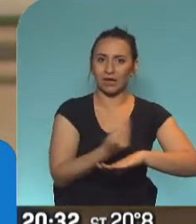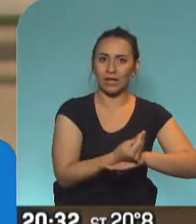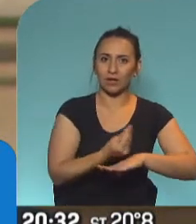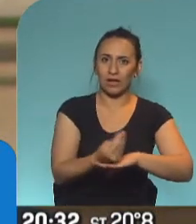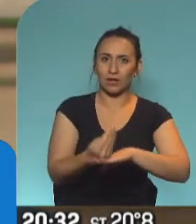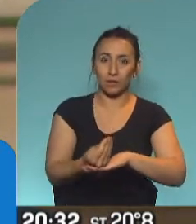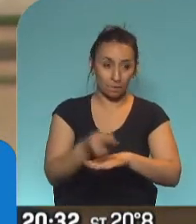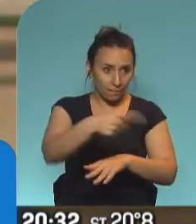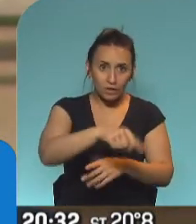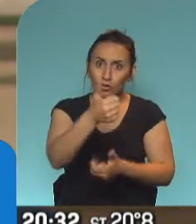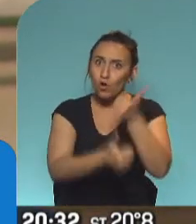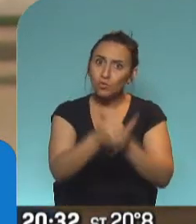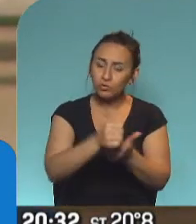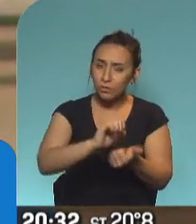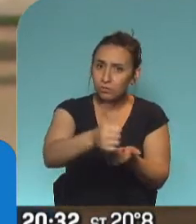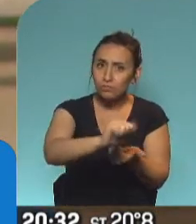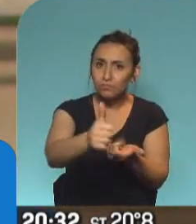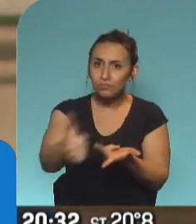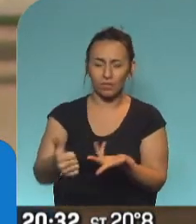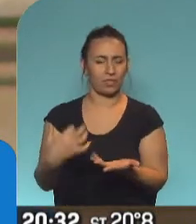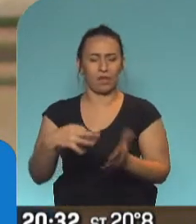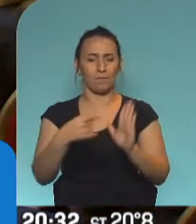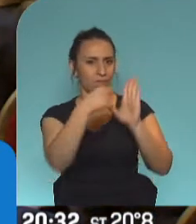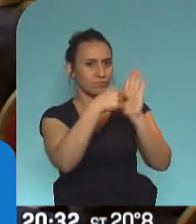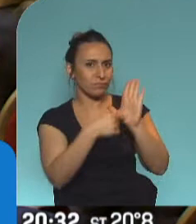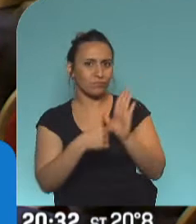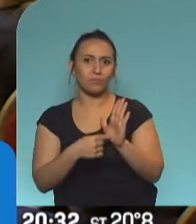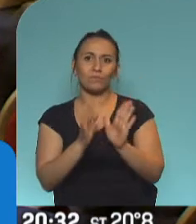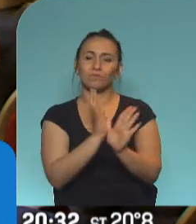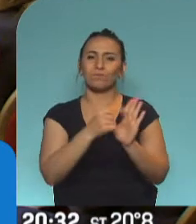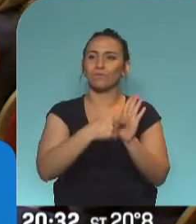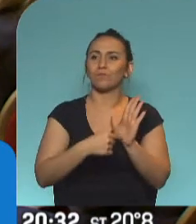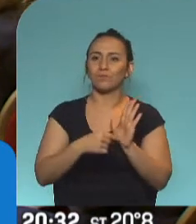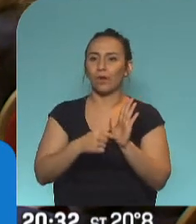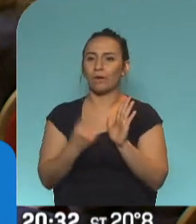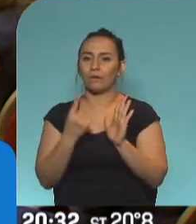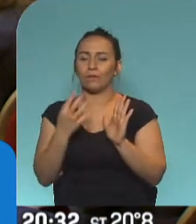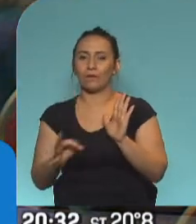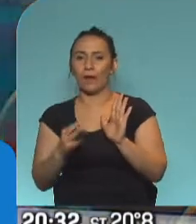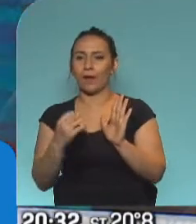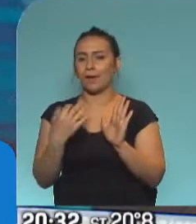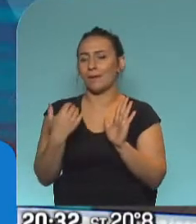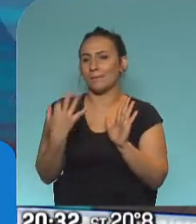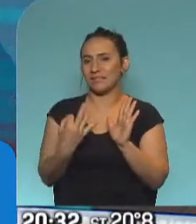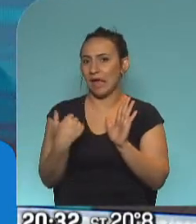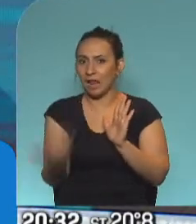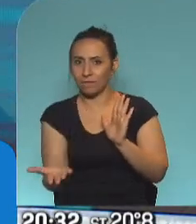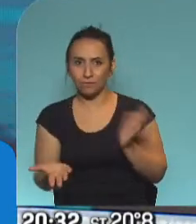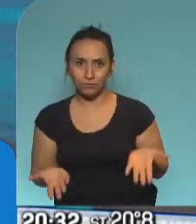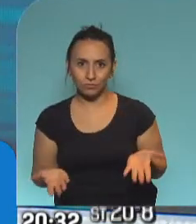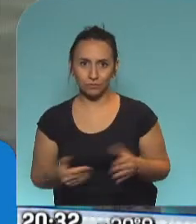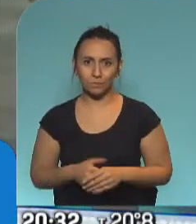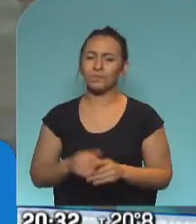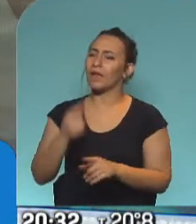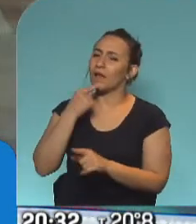por concurso. Tiene que haber excepciones. Le pido, doctor, una valoración, una evaluación personal